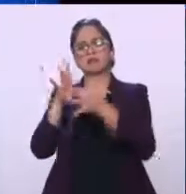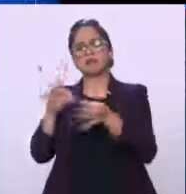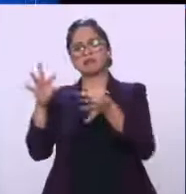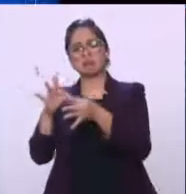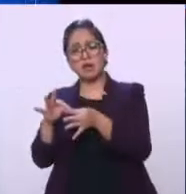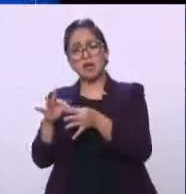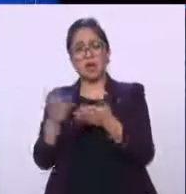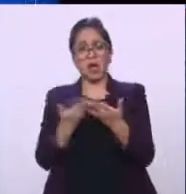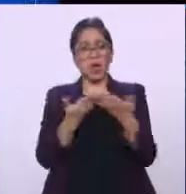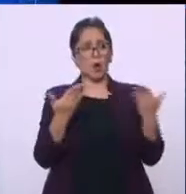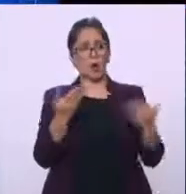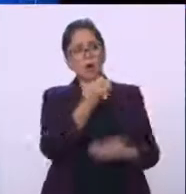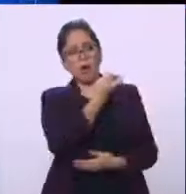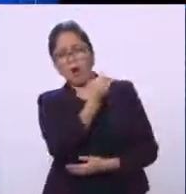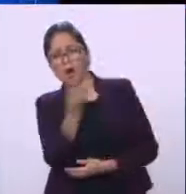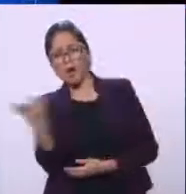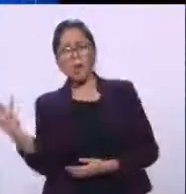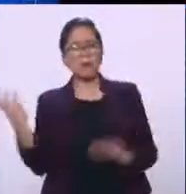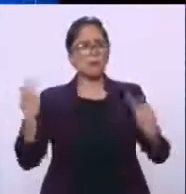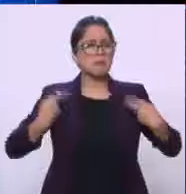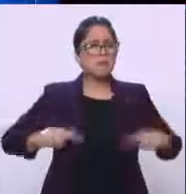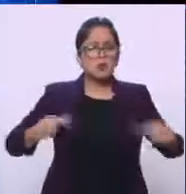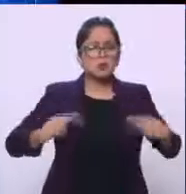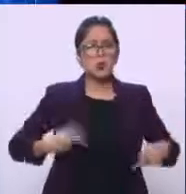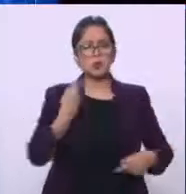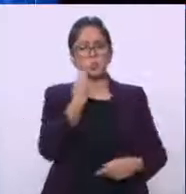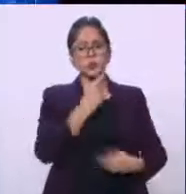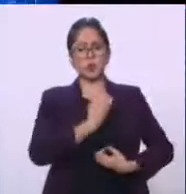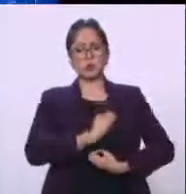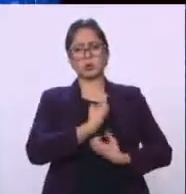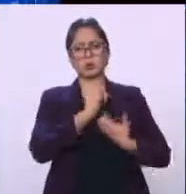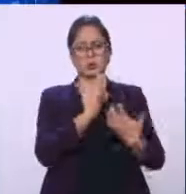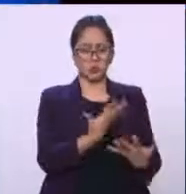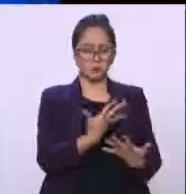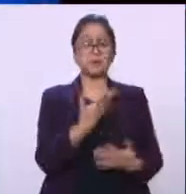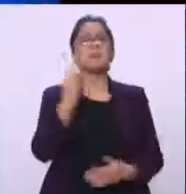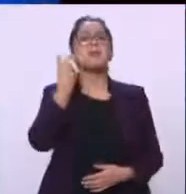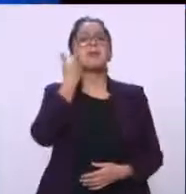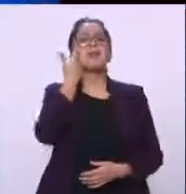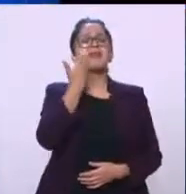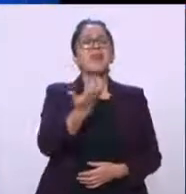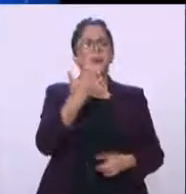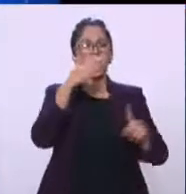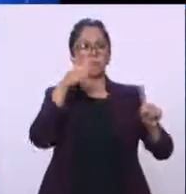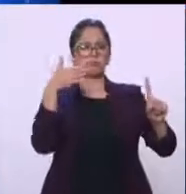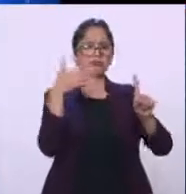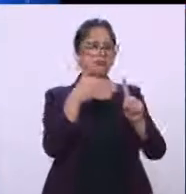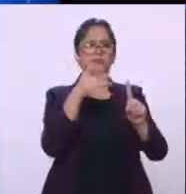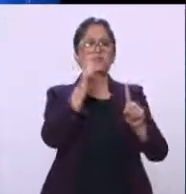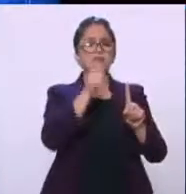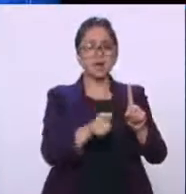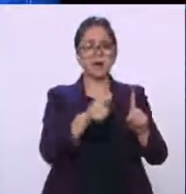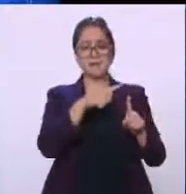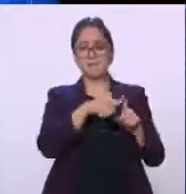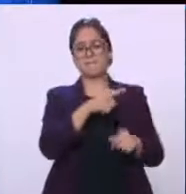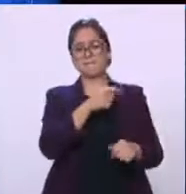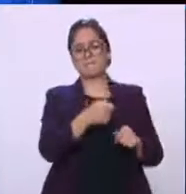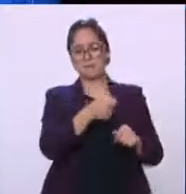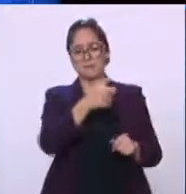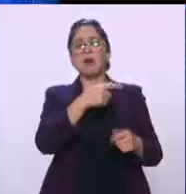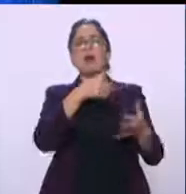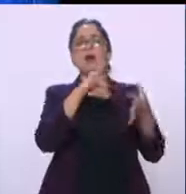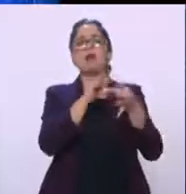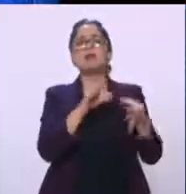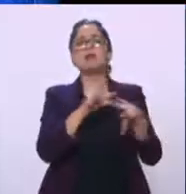gustaría que nos concentráramos en dos. Por un lado, el tema de la reacción que ha habido por parte de